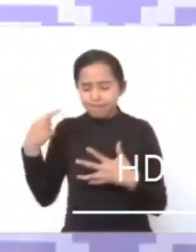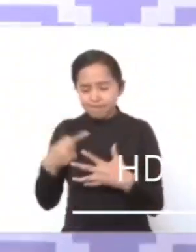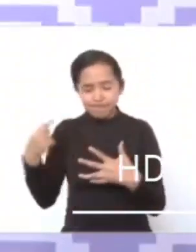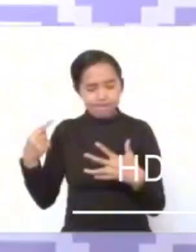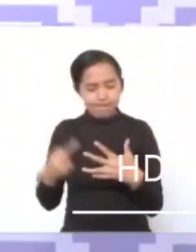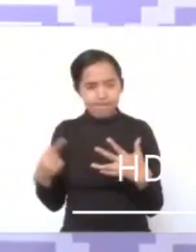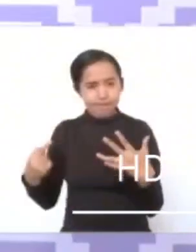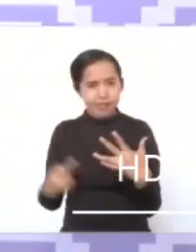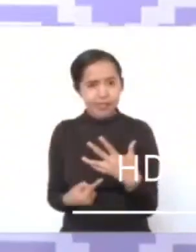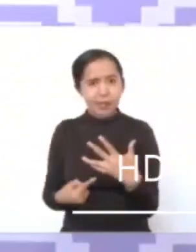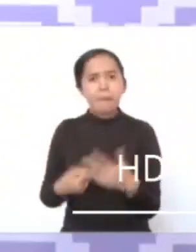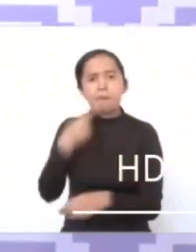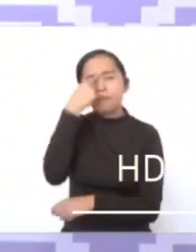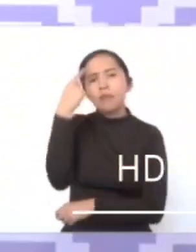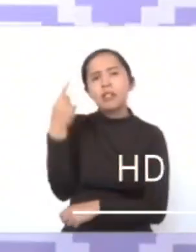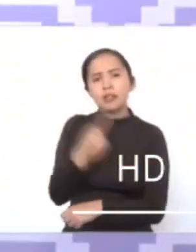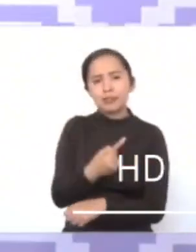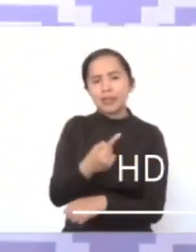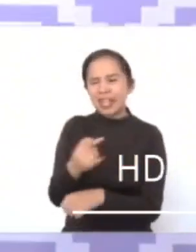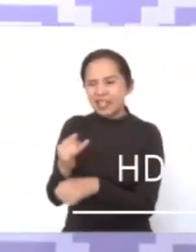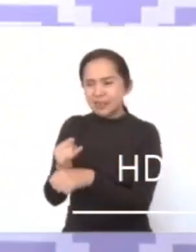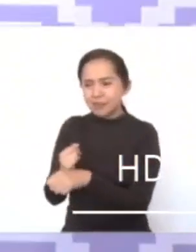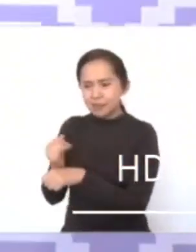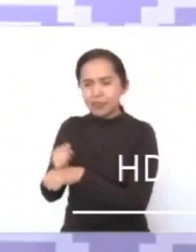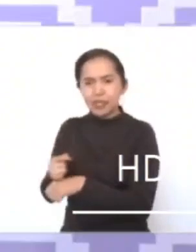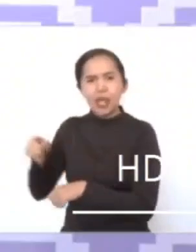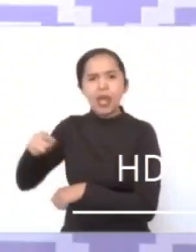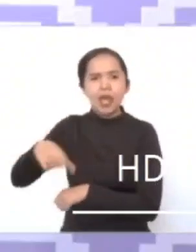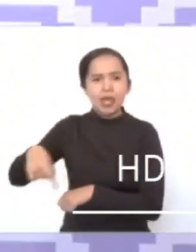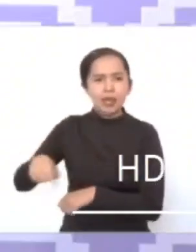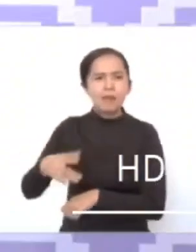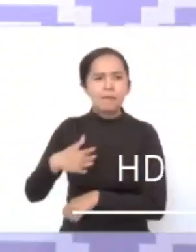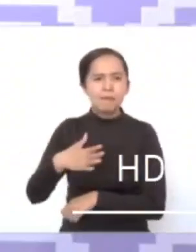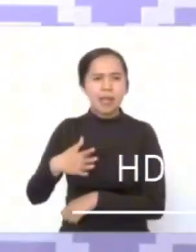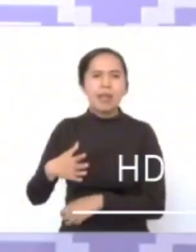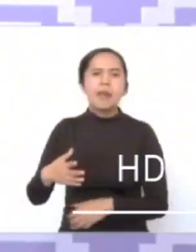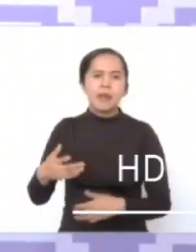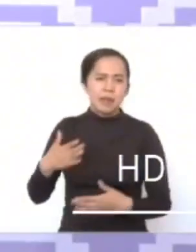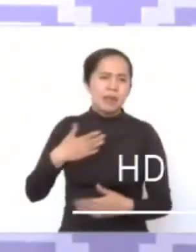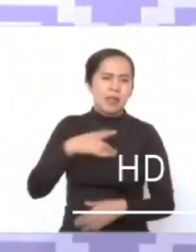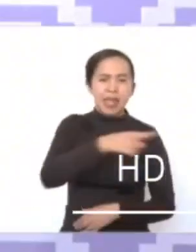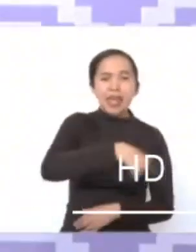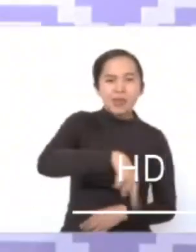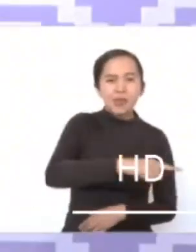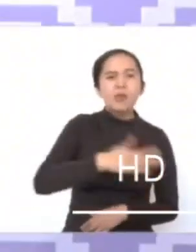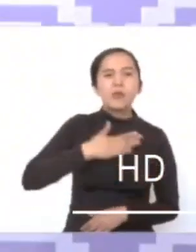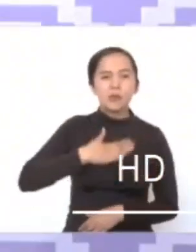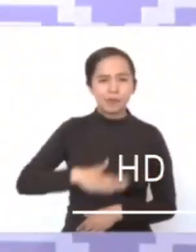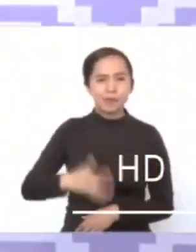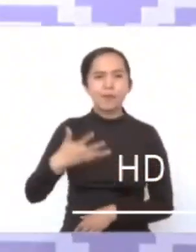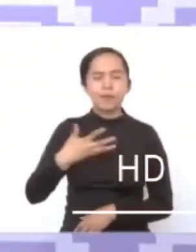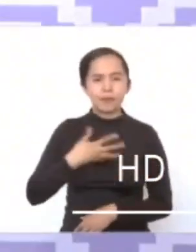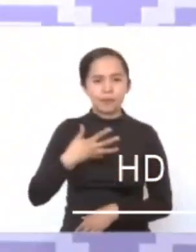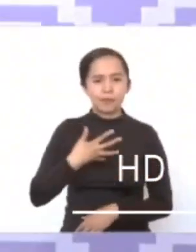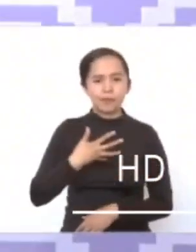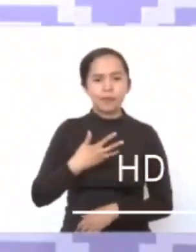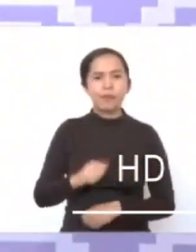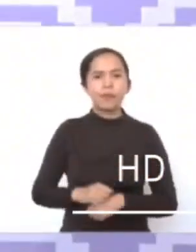esta fiscalía para obtener justicia por su muerte. Y a quienes sin